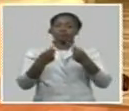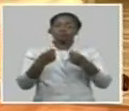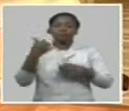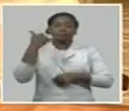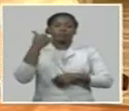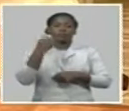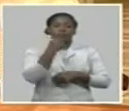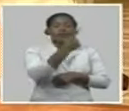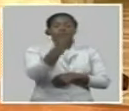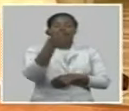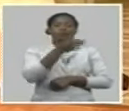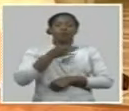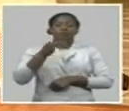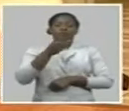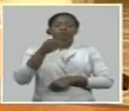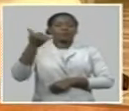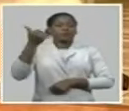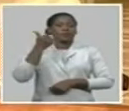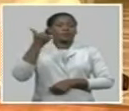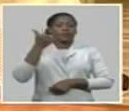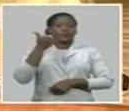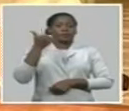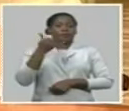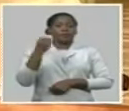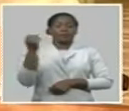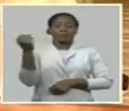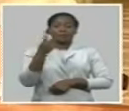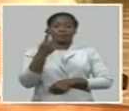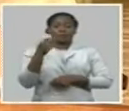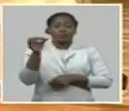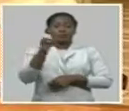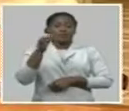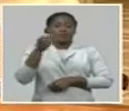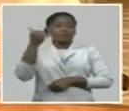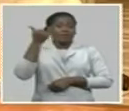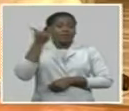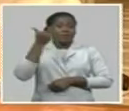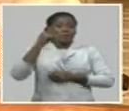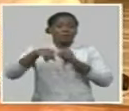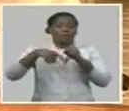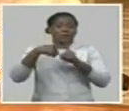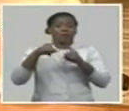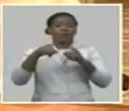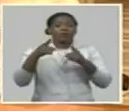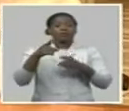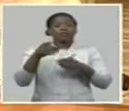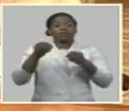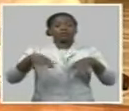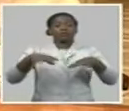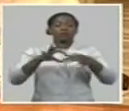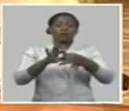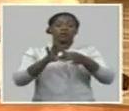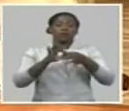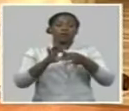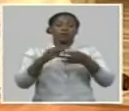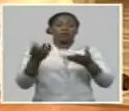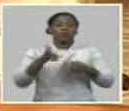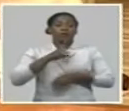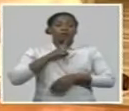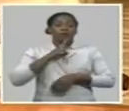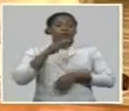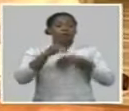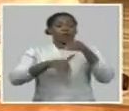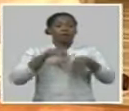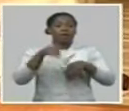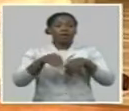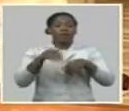municipio y los municipios que más llamadas tienen se corresponden con los problemas que tenemos con el abate para allá 10 de